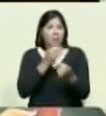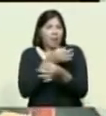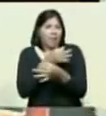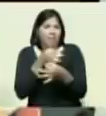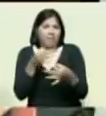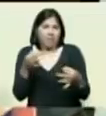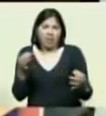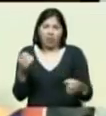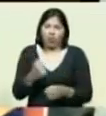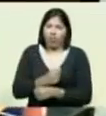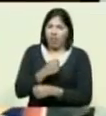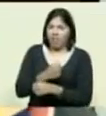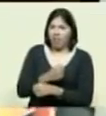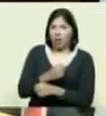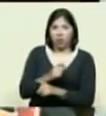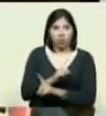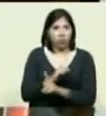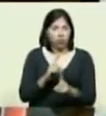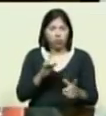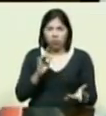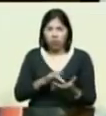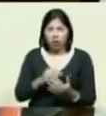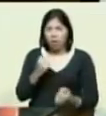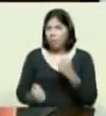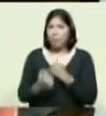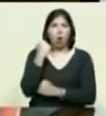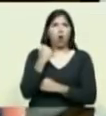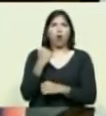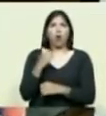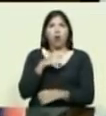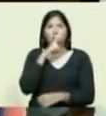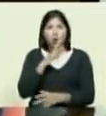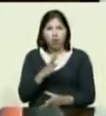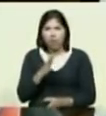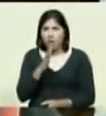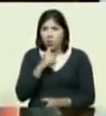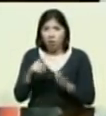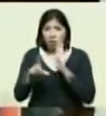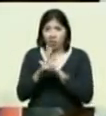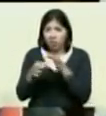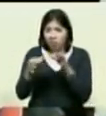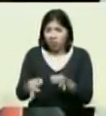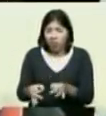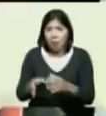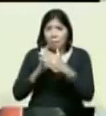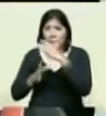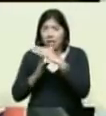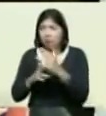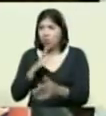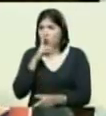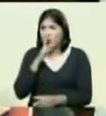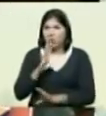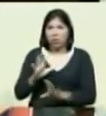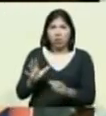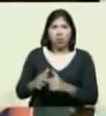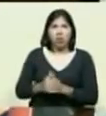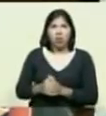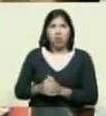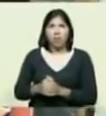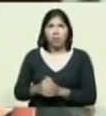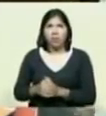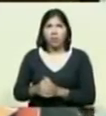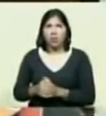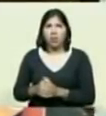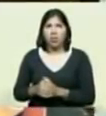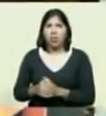difícil conseguir empleo. Te dan, no te legalizan de una vez, el servicio de migraciones te pone en negro, algo que llaman allá en negro,